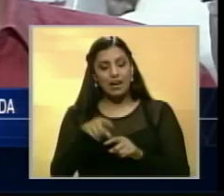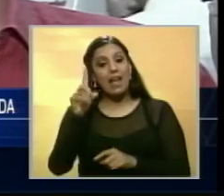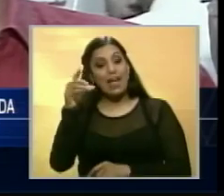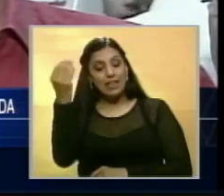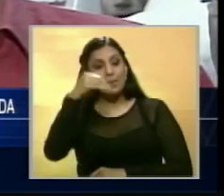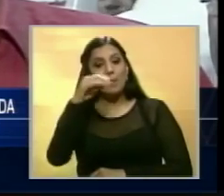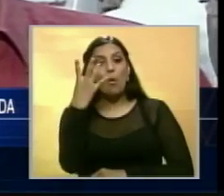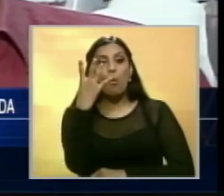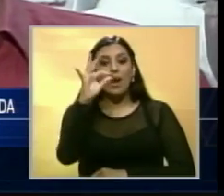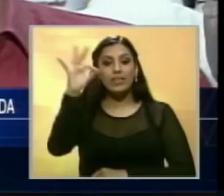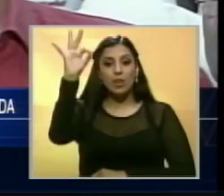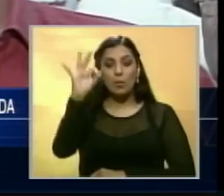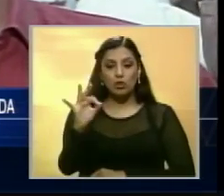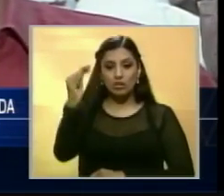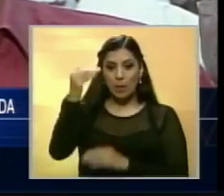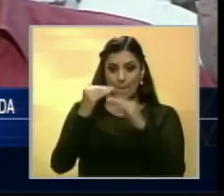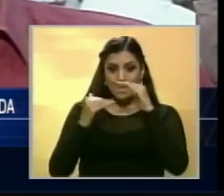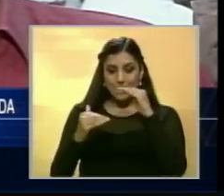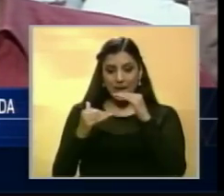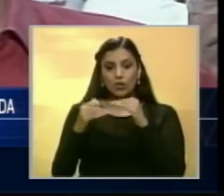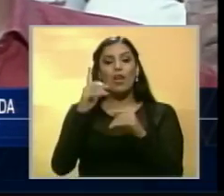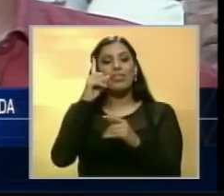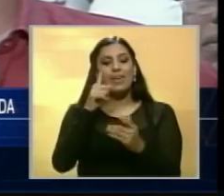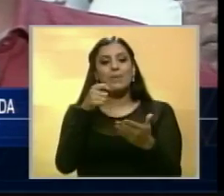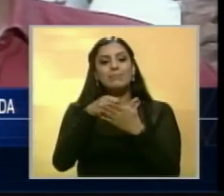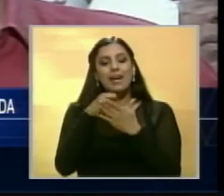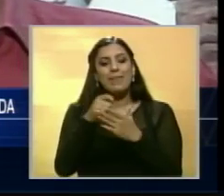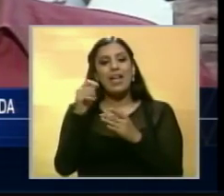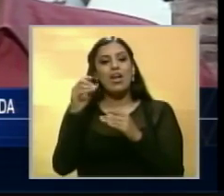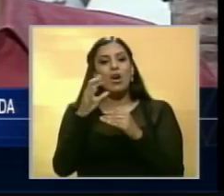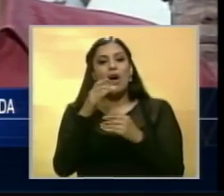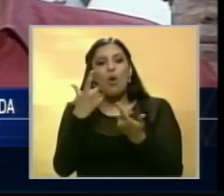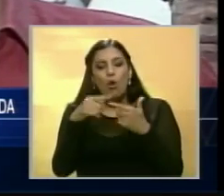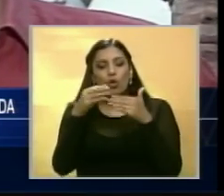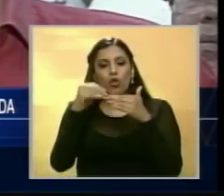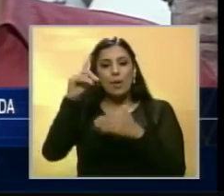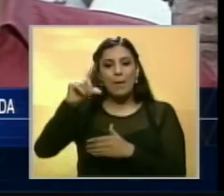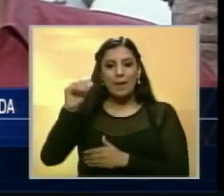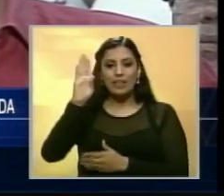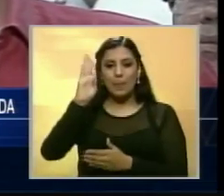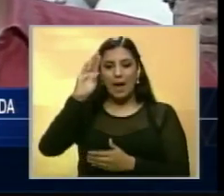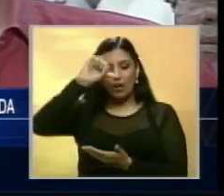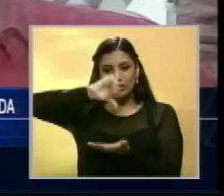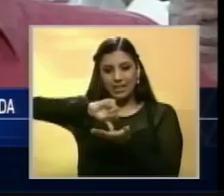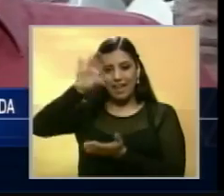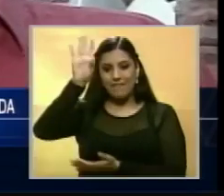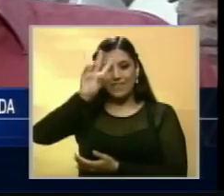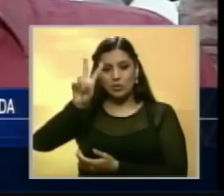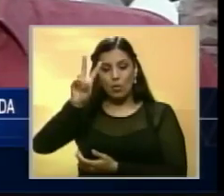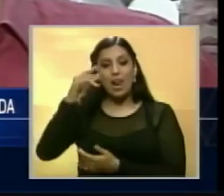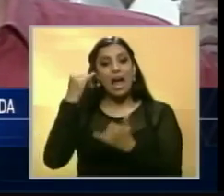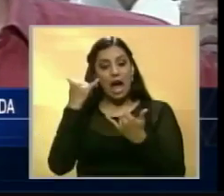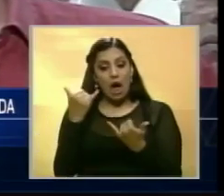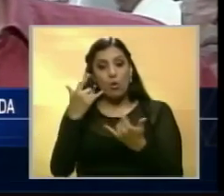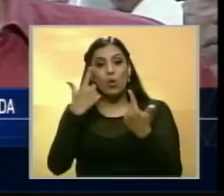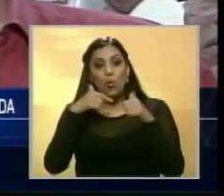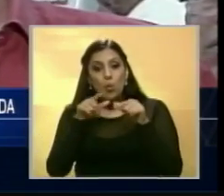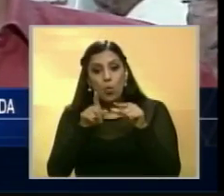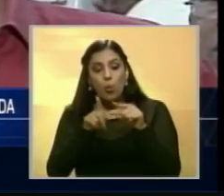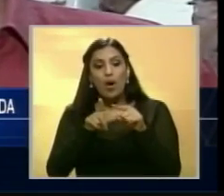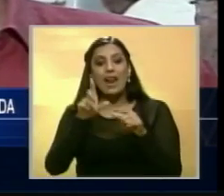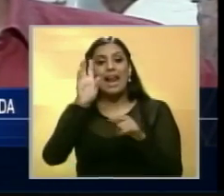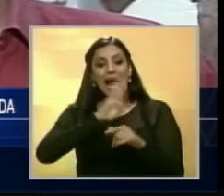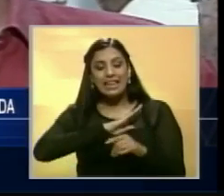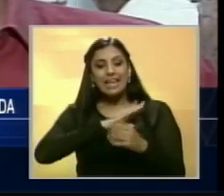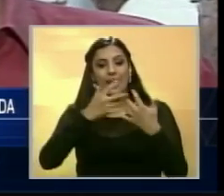Agregó que el 40% restante lo deben colocar a tasa DICOM en el Banco Central de Venezuela. Farías aceptó que existen